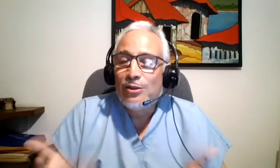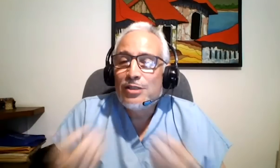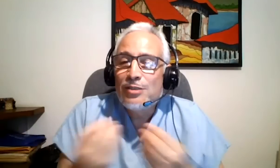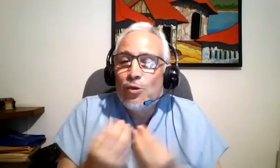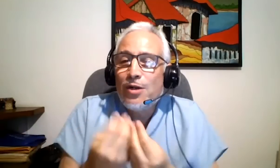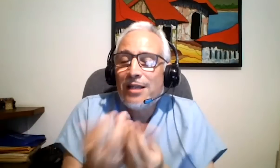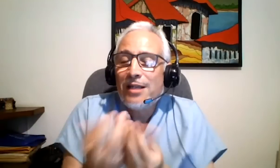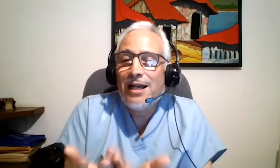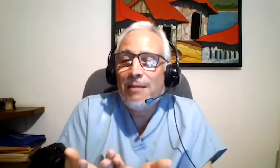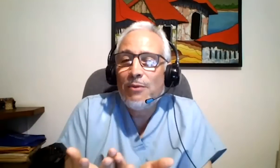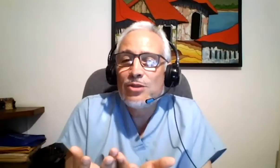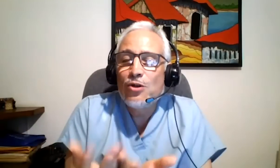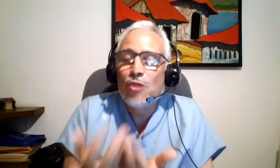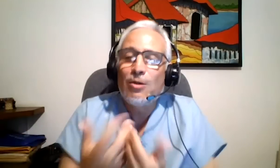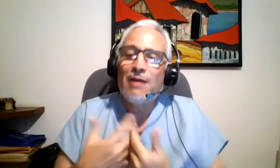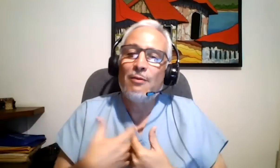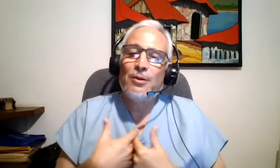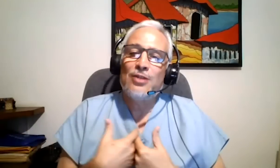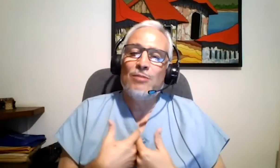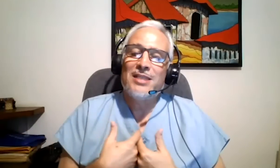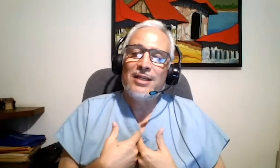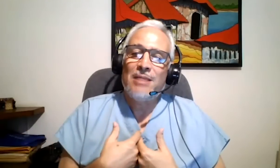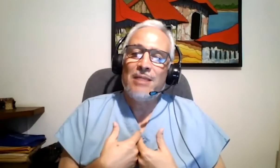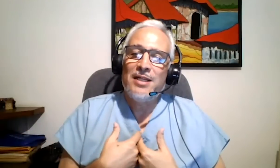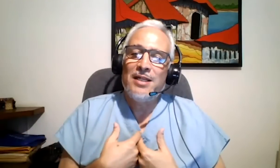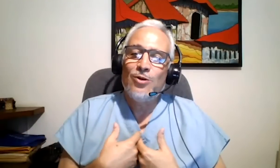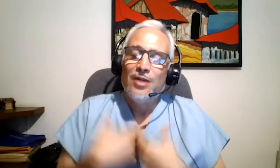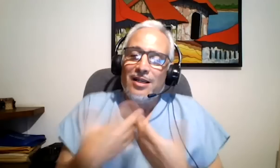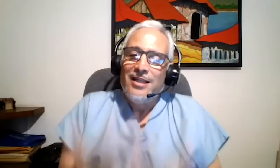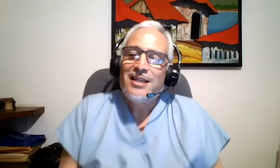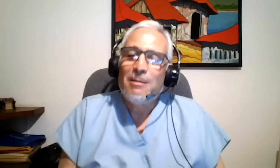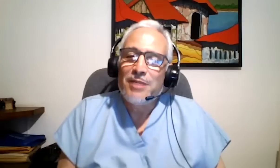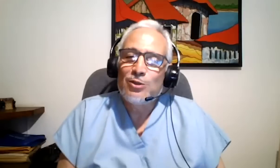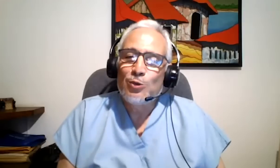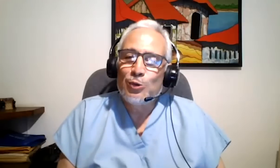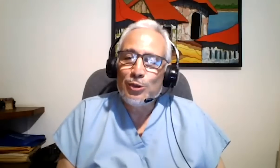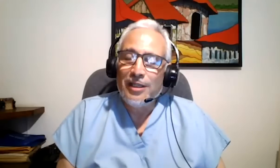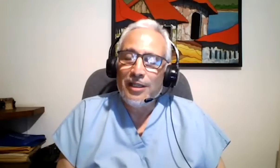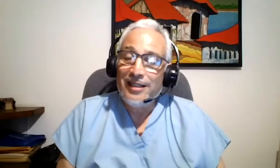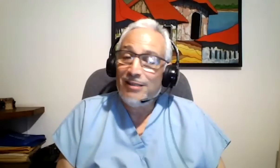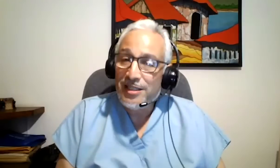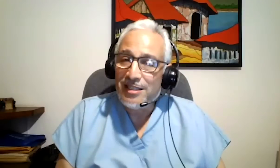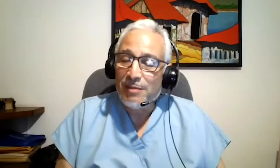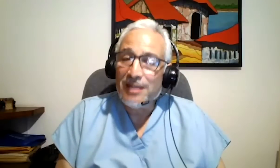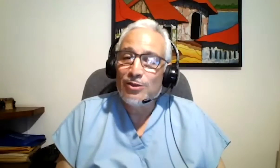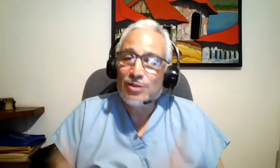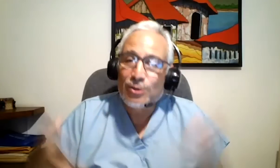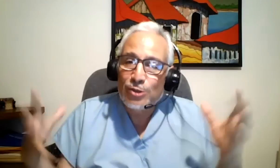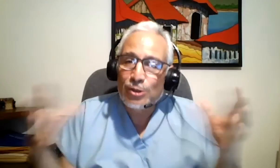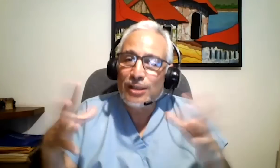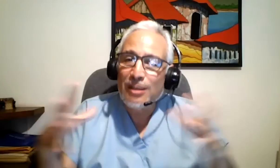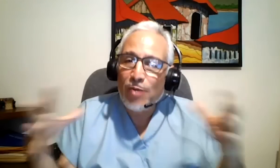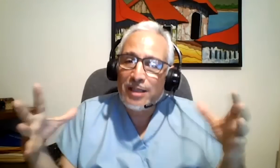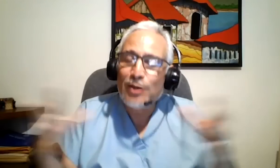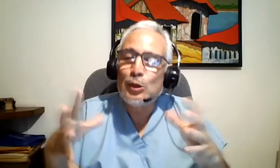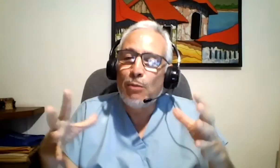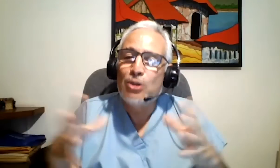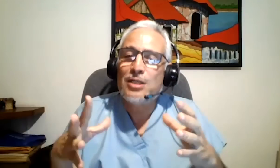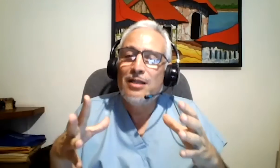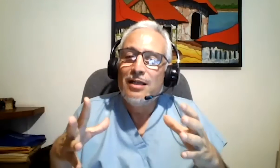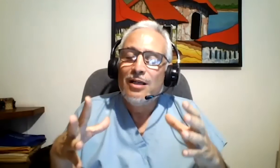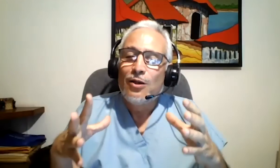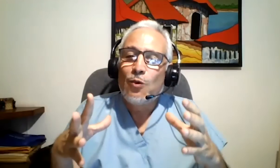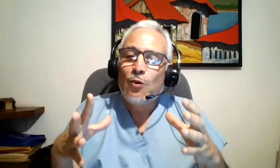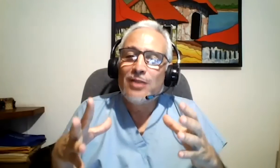hay muchos más. Entonces, si vos no alertas a la población, ¿cómo la población va a saber que hay peligro y cambiar su conducta? Es difícil, ¿verdad? Entonces nosotros estamos aquí con